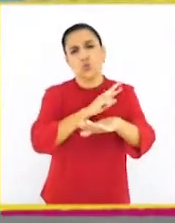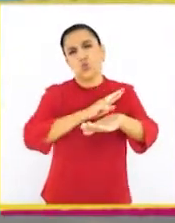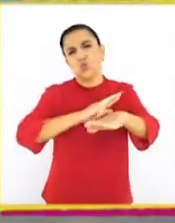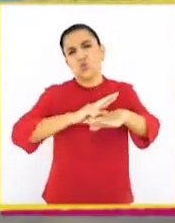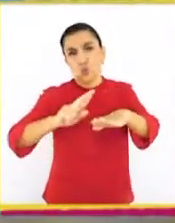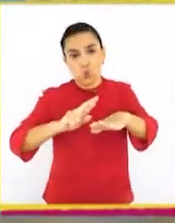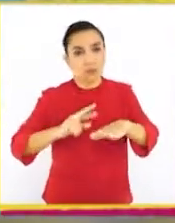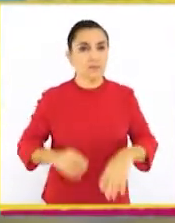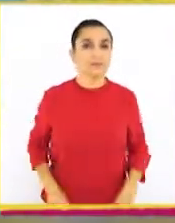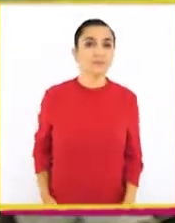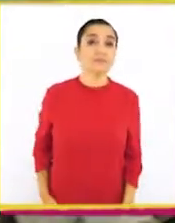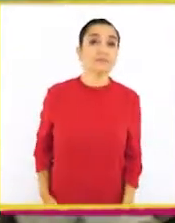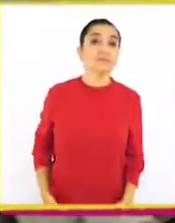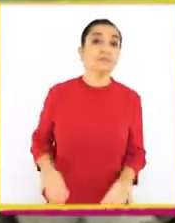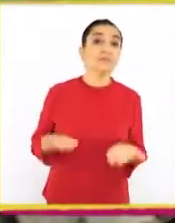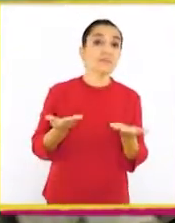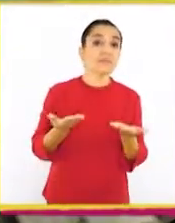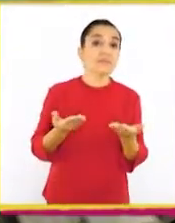queda bien al sur?